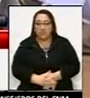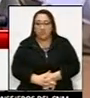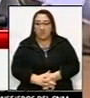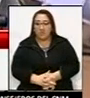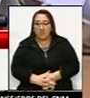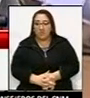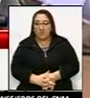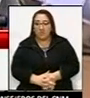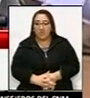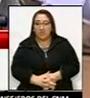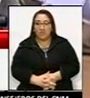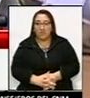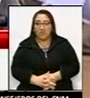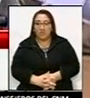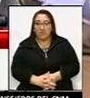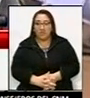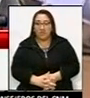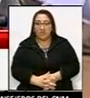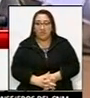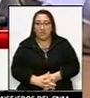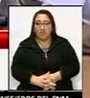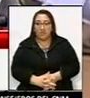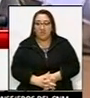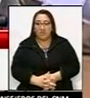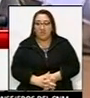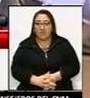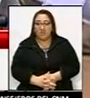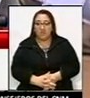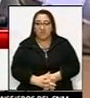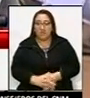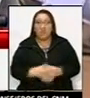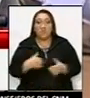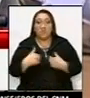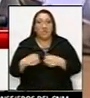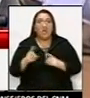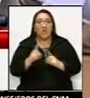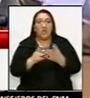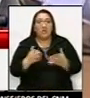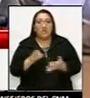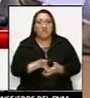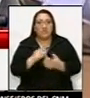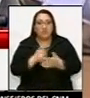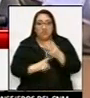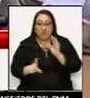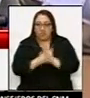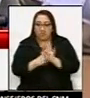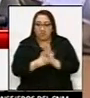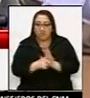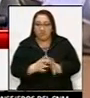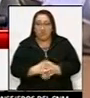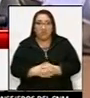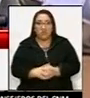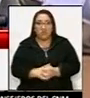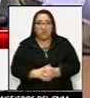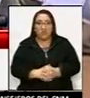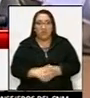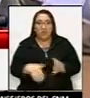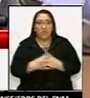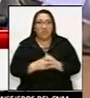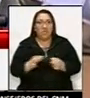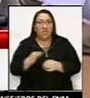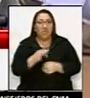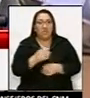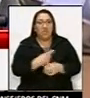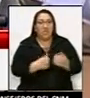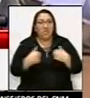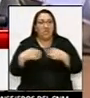Entonces tienen que hacer una excepción y decir entonces la ley, todos los departamentos